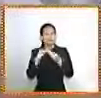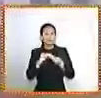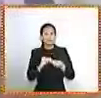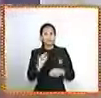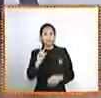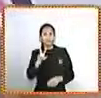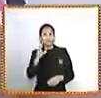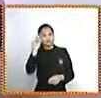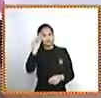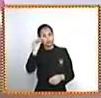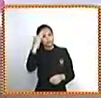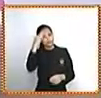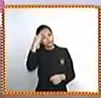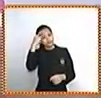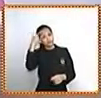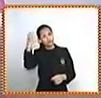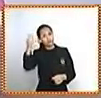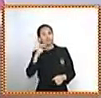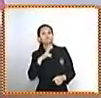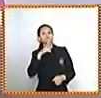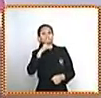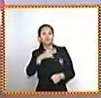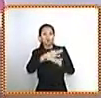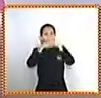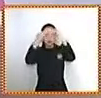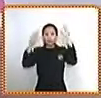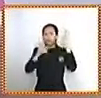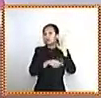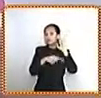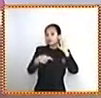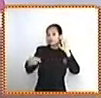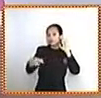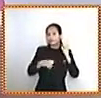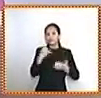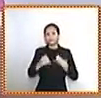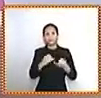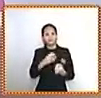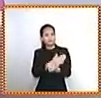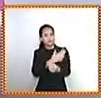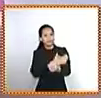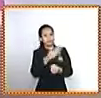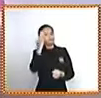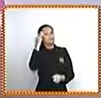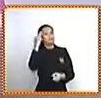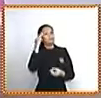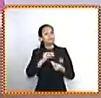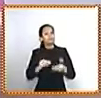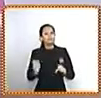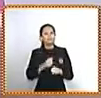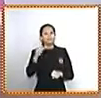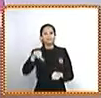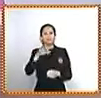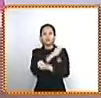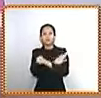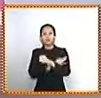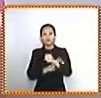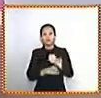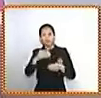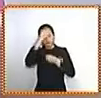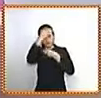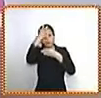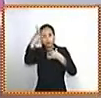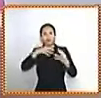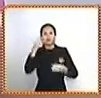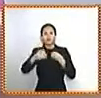sueño, sino una forma de hacer de tus sueños una realidad con la diaria. Jugadores, pero antes de conocer el número ganador para esta tarde, les comento que